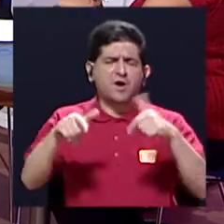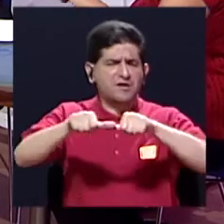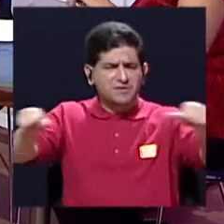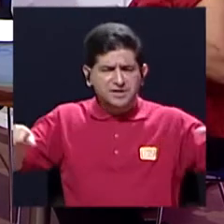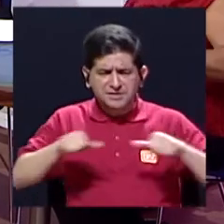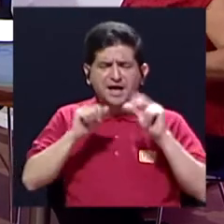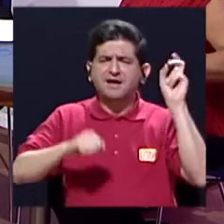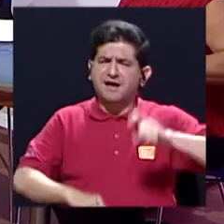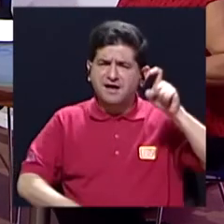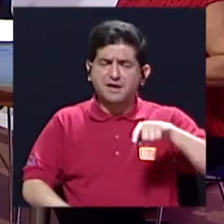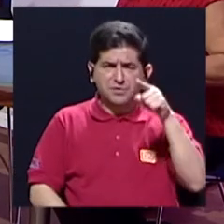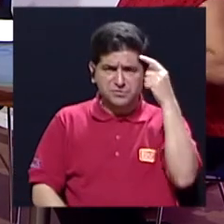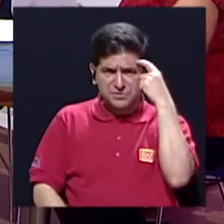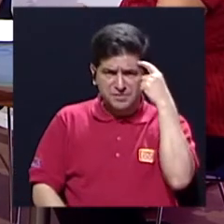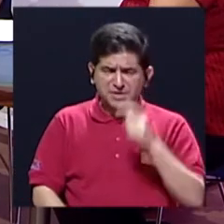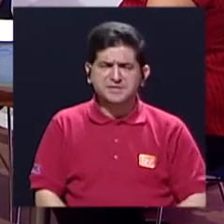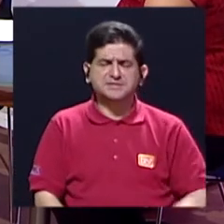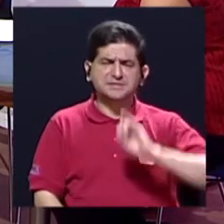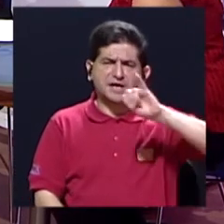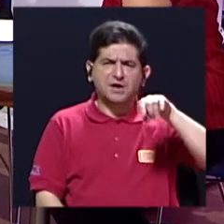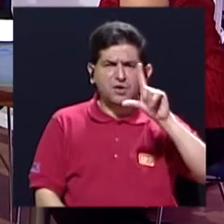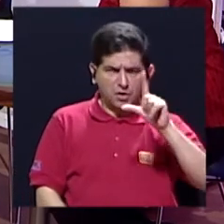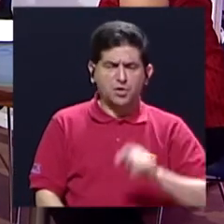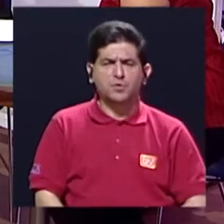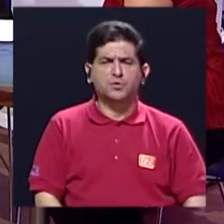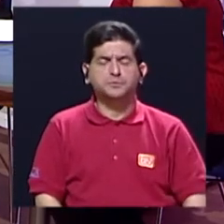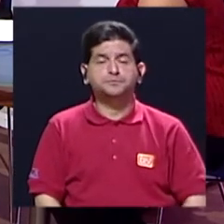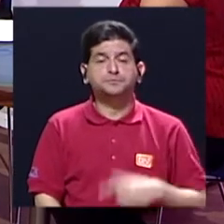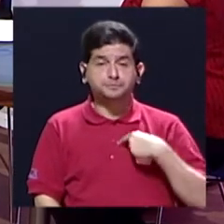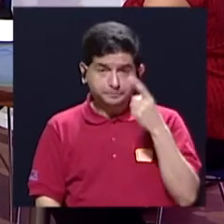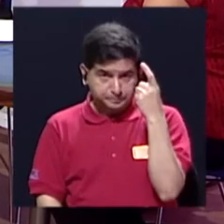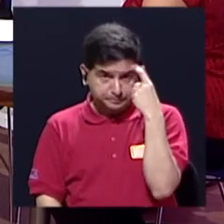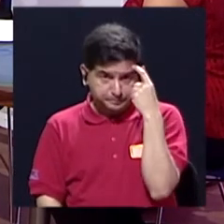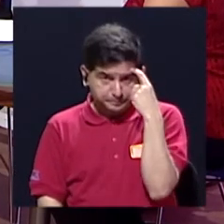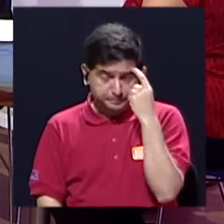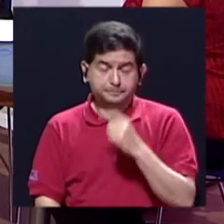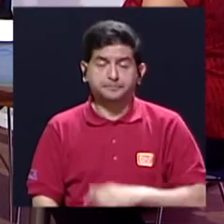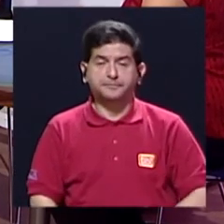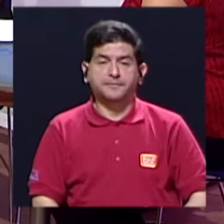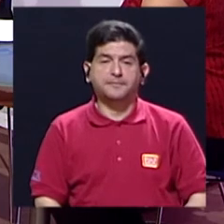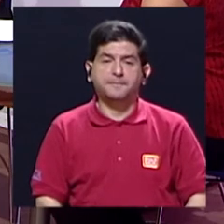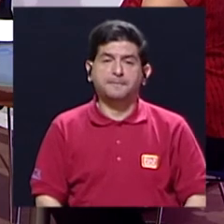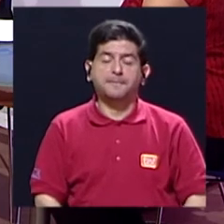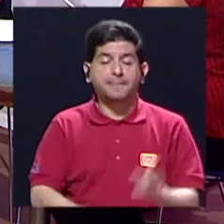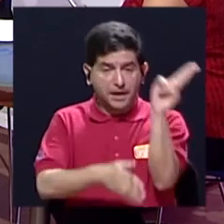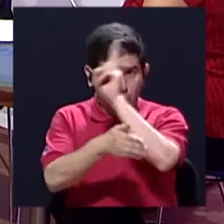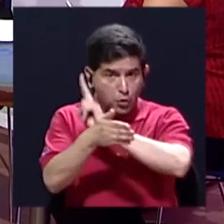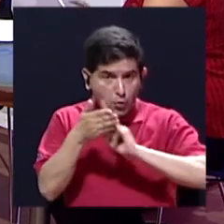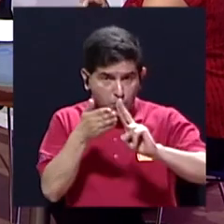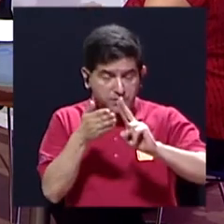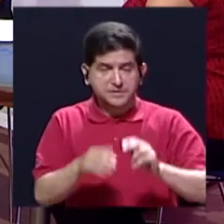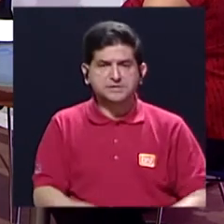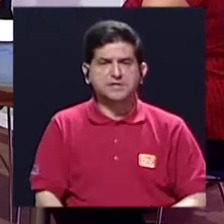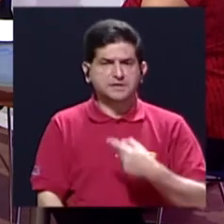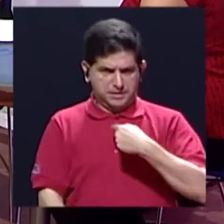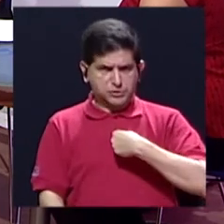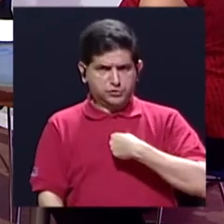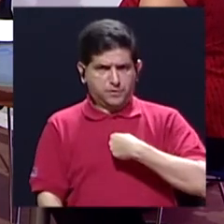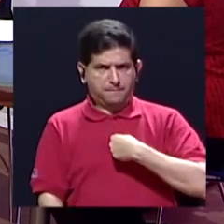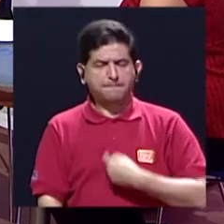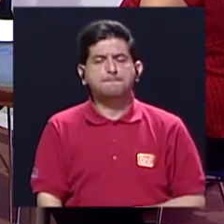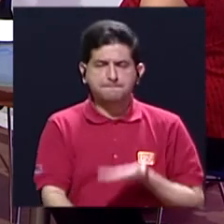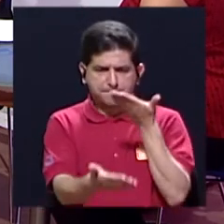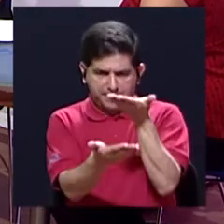espacio tan necesario? ¿Qué opina usted, don Jorge? Sí, creo que la universidad, yo por lo menos he